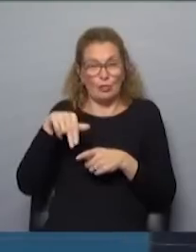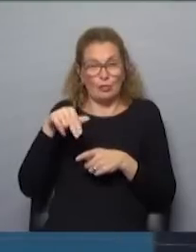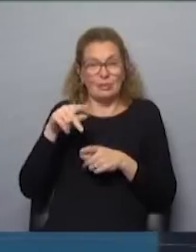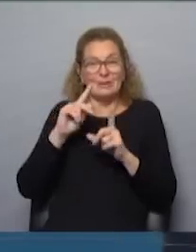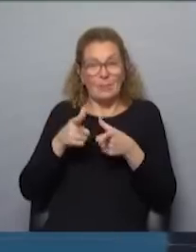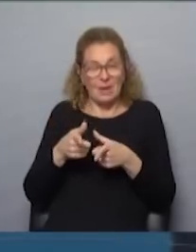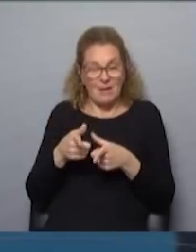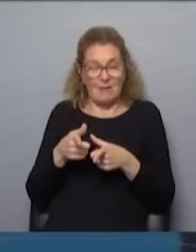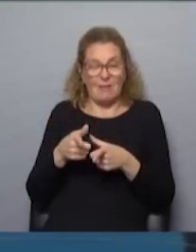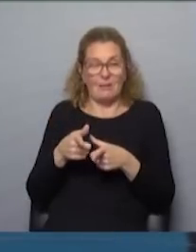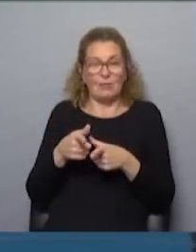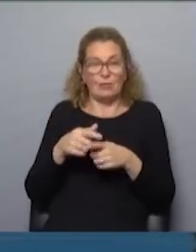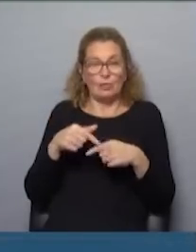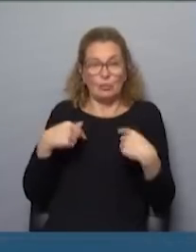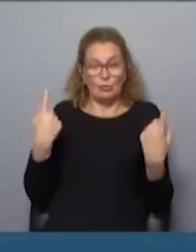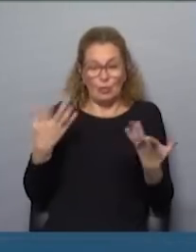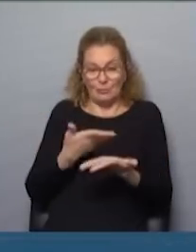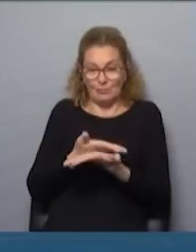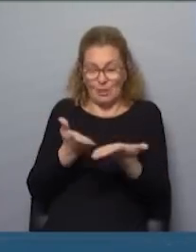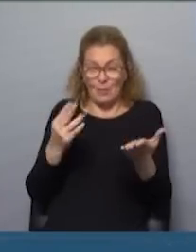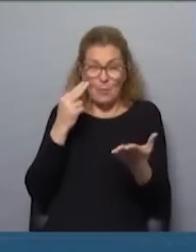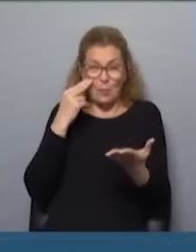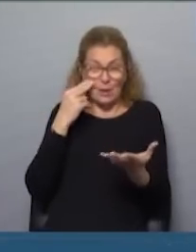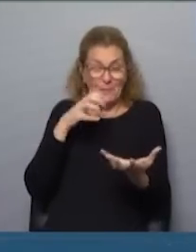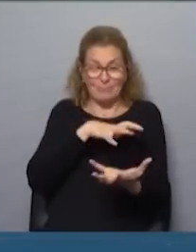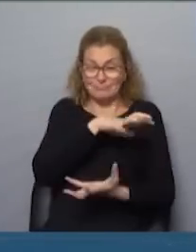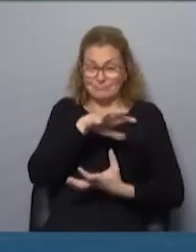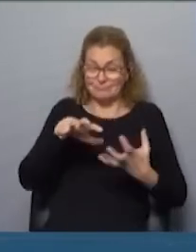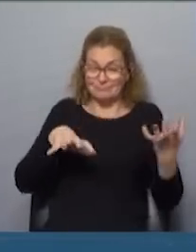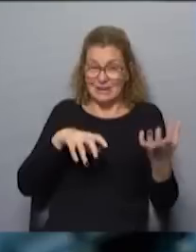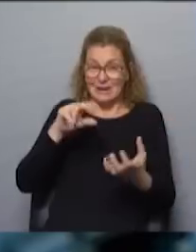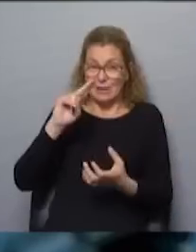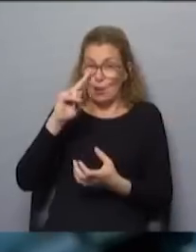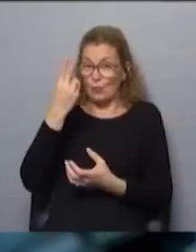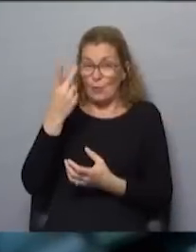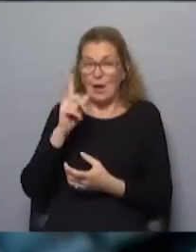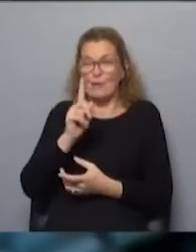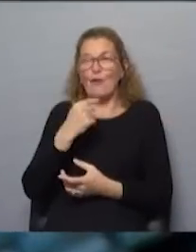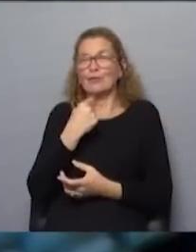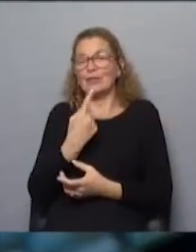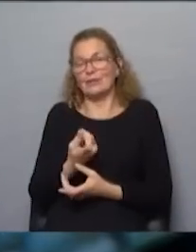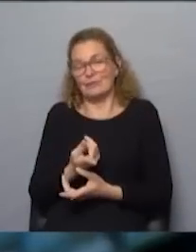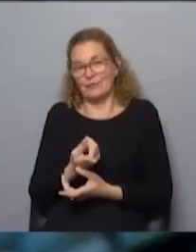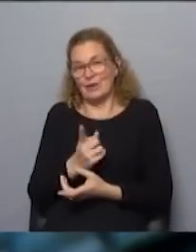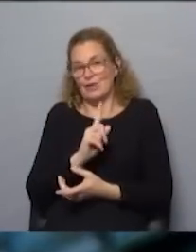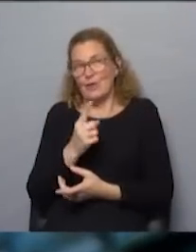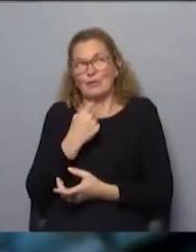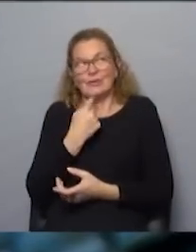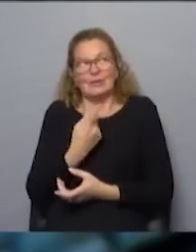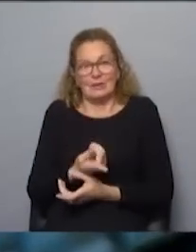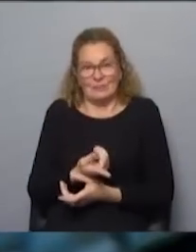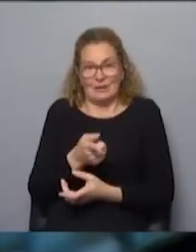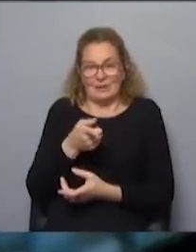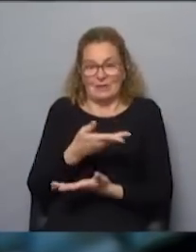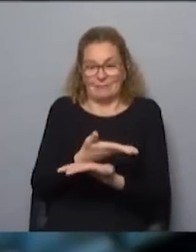de todo un panorama de conflicto de controversia que al país no le sirve no le sirve este